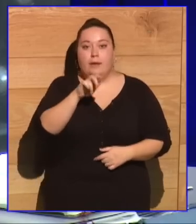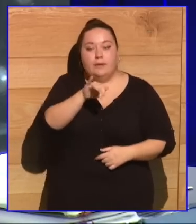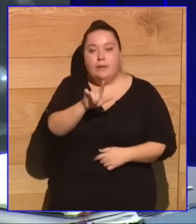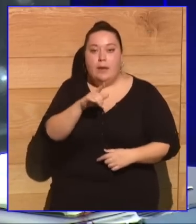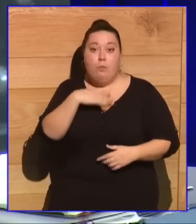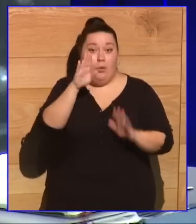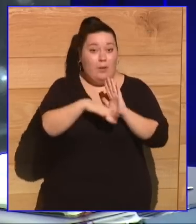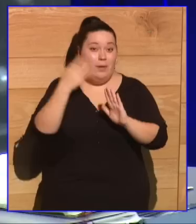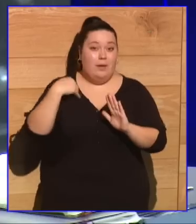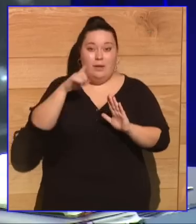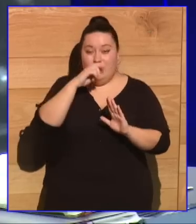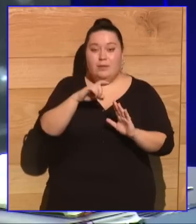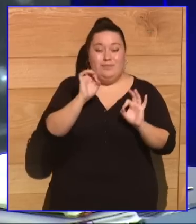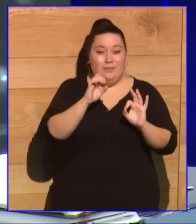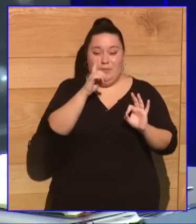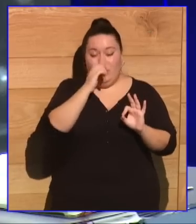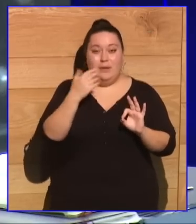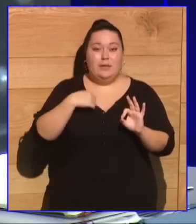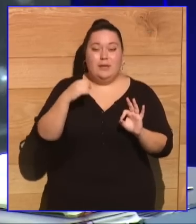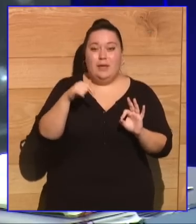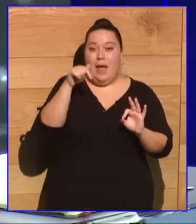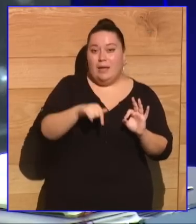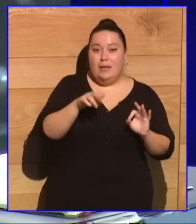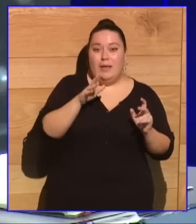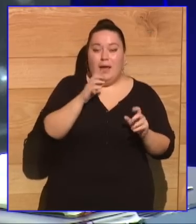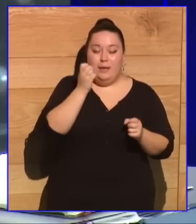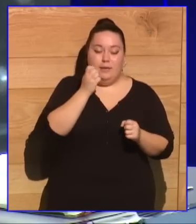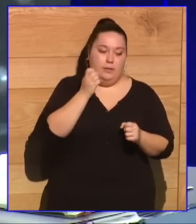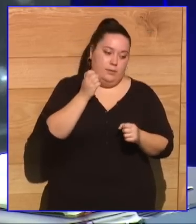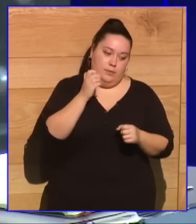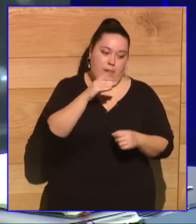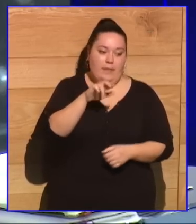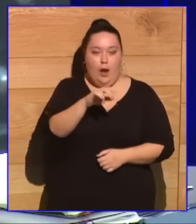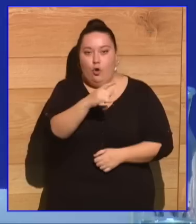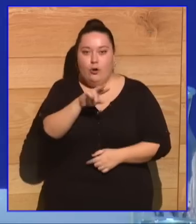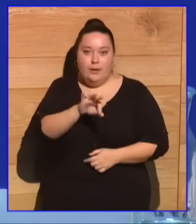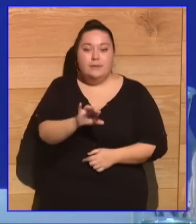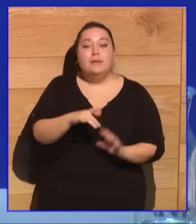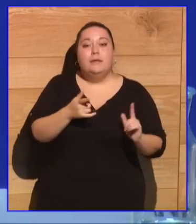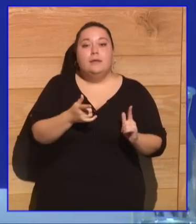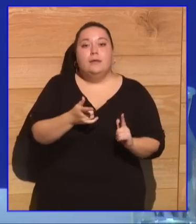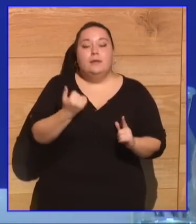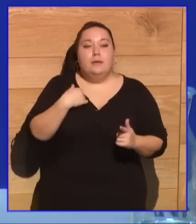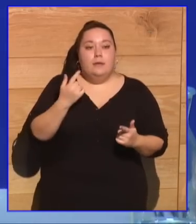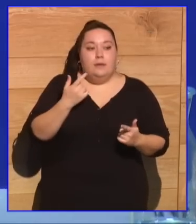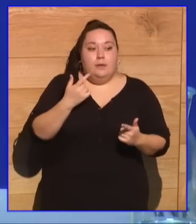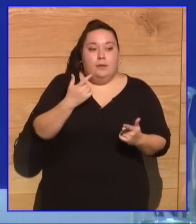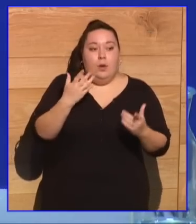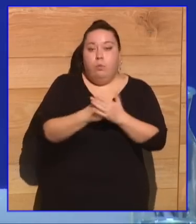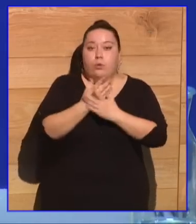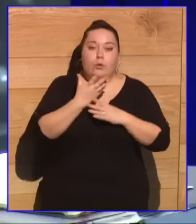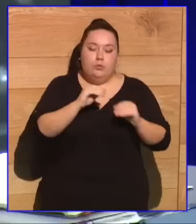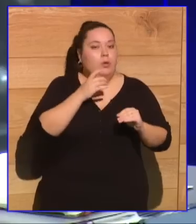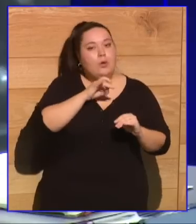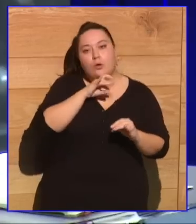el programa que hicimos sobre Daniel Lanois Sí. en Aquí Dragones. Y es cuando se lo queda como productor, porque se queda muy, muy contento con su,